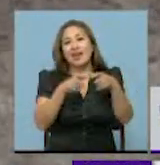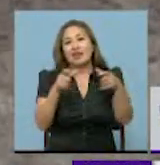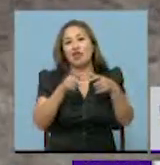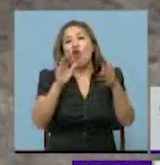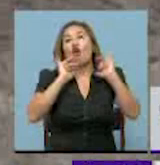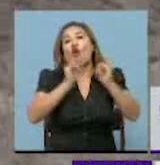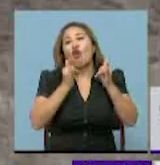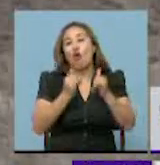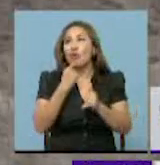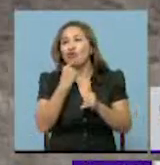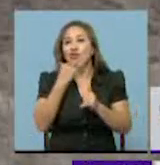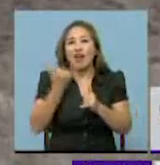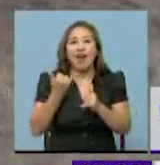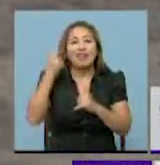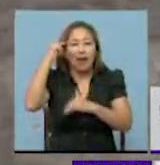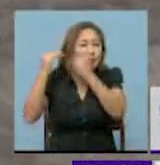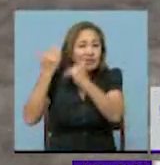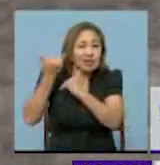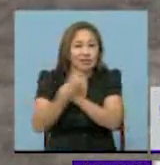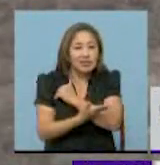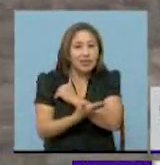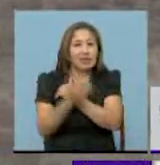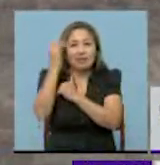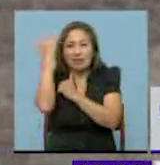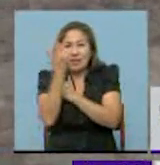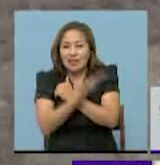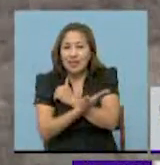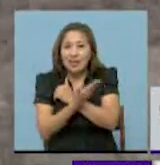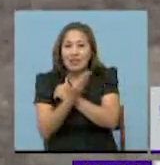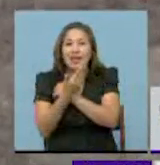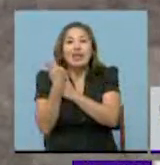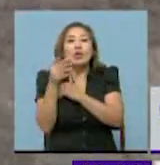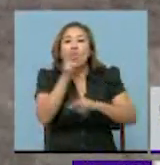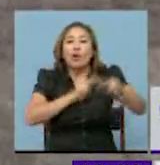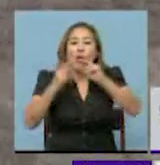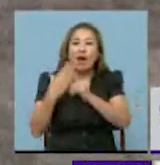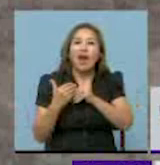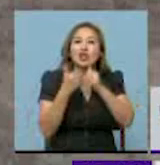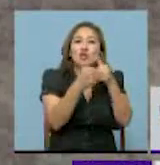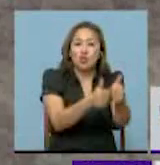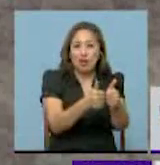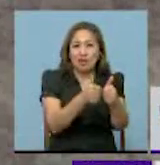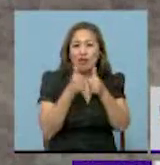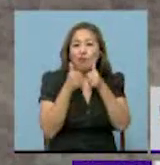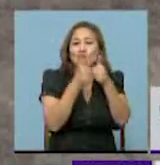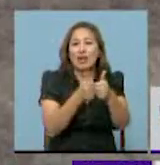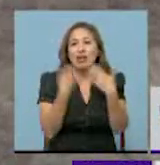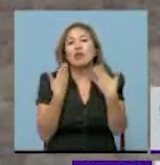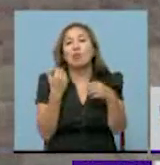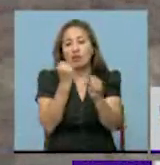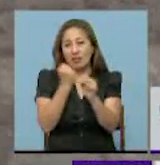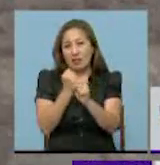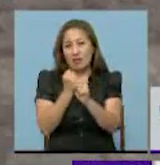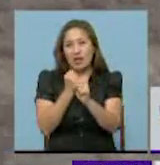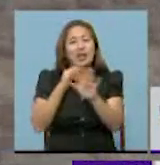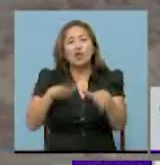otras inquietudes, otras capacidades. Lo que tenemos que hacer es generarles los espacios y los ámbitos para que lo puedan hacer. Por eso